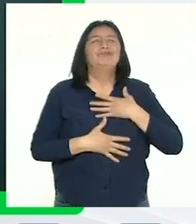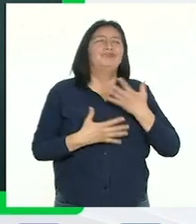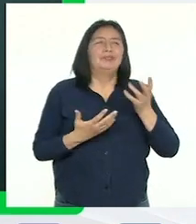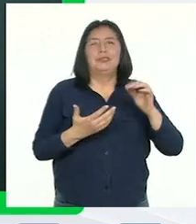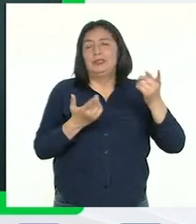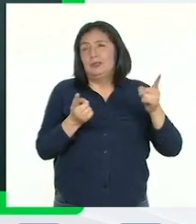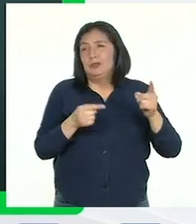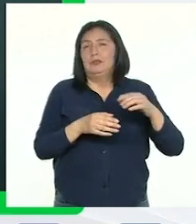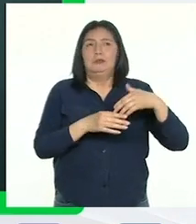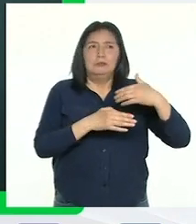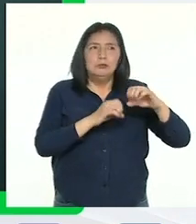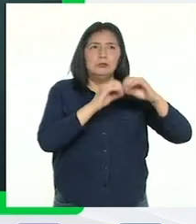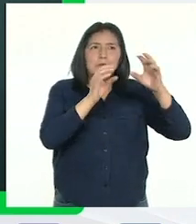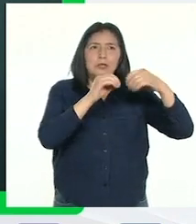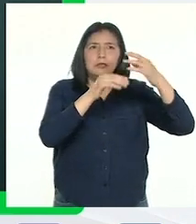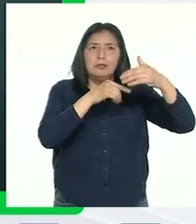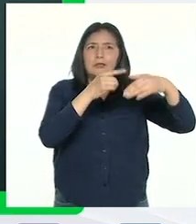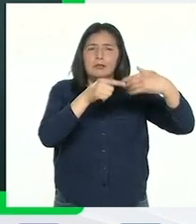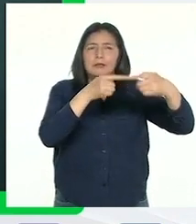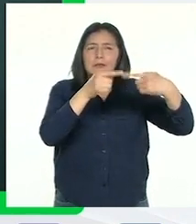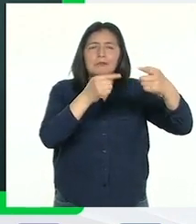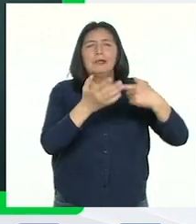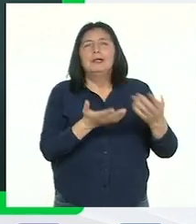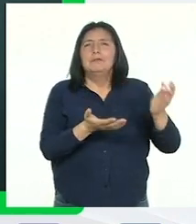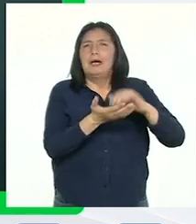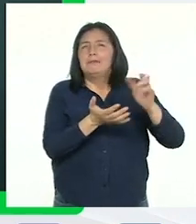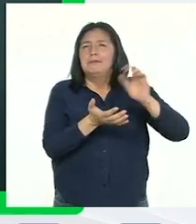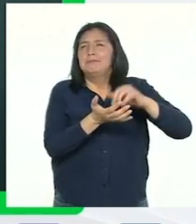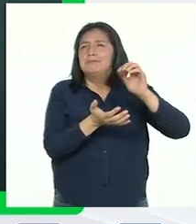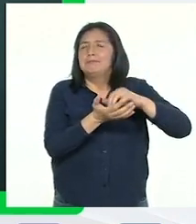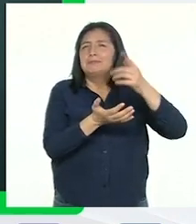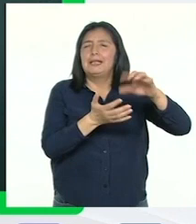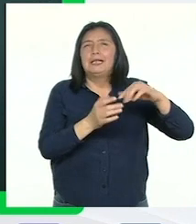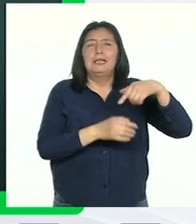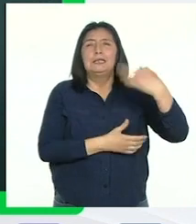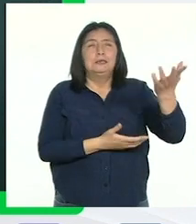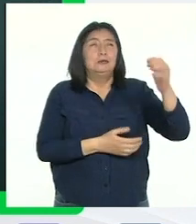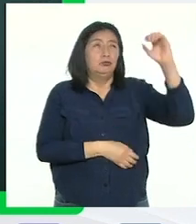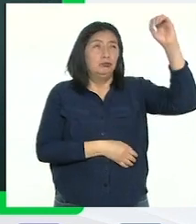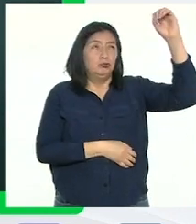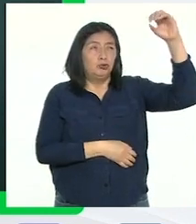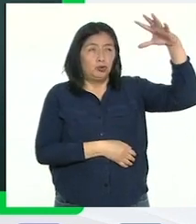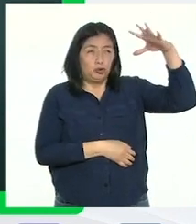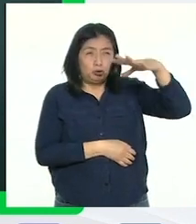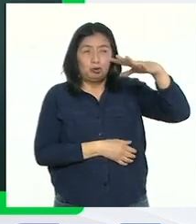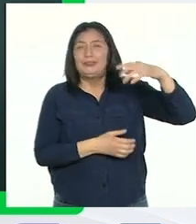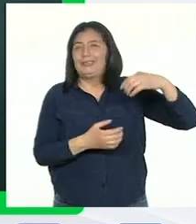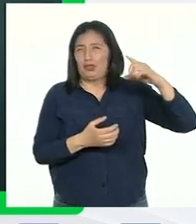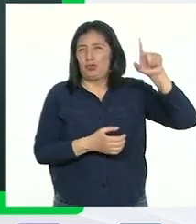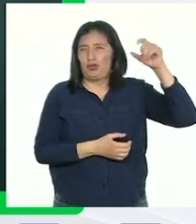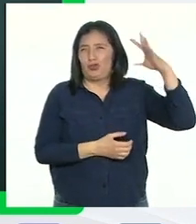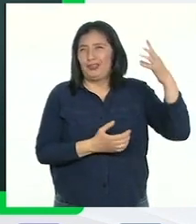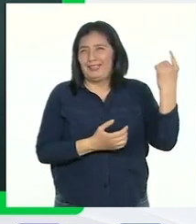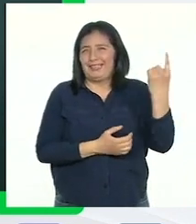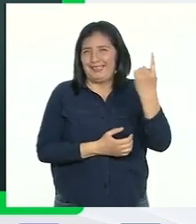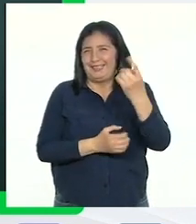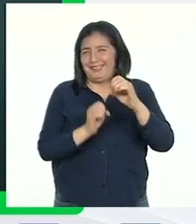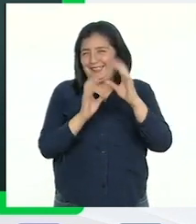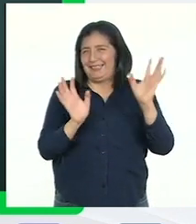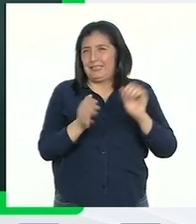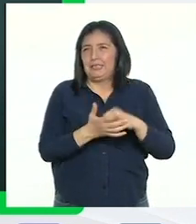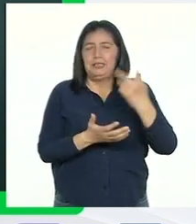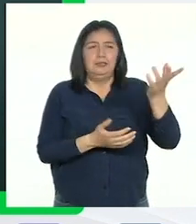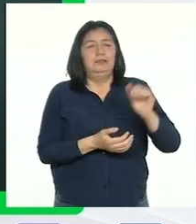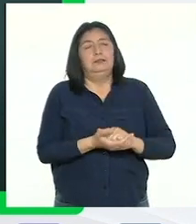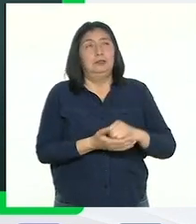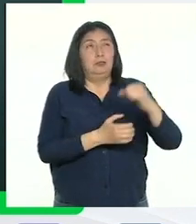a medida que pasen los días, porque va a existir una mayor duración de la iluminación recibida del sol cada día. O sea, la energía